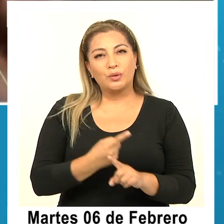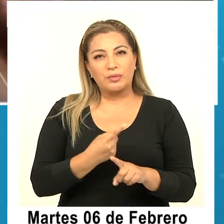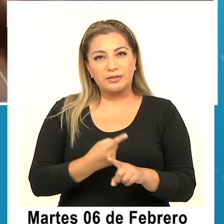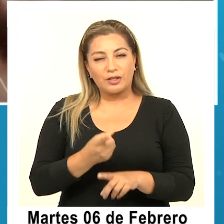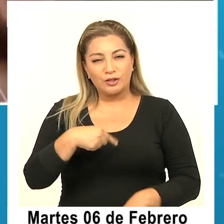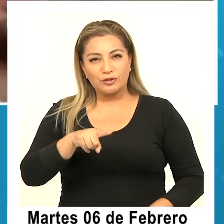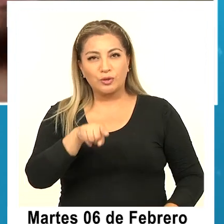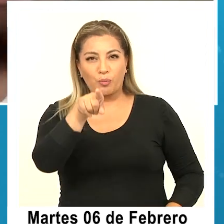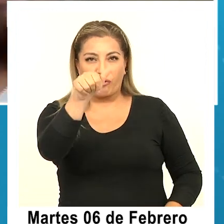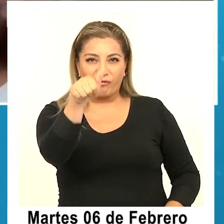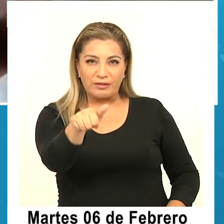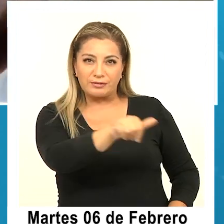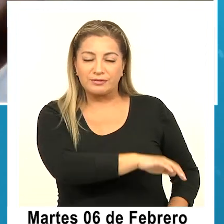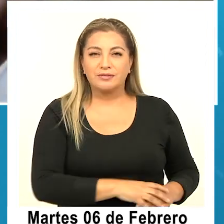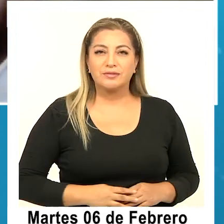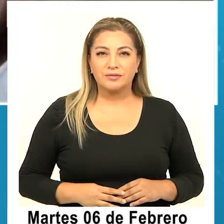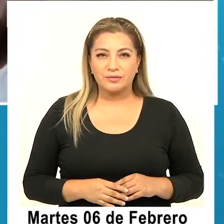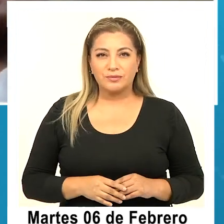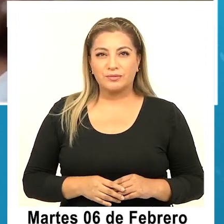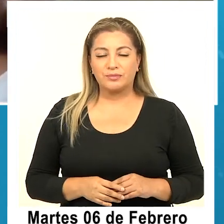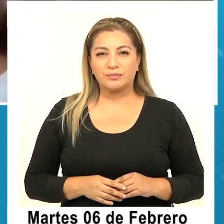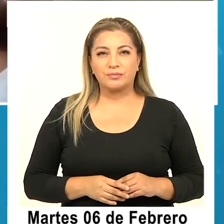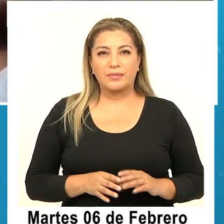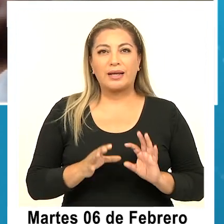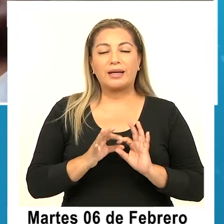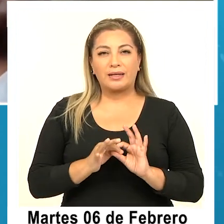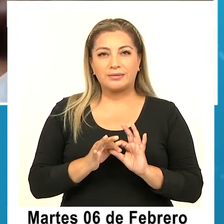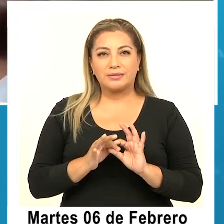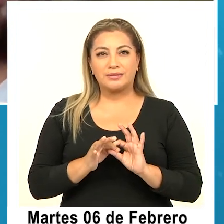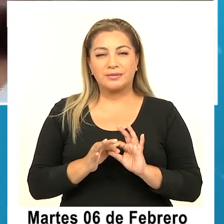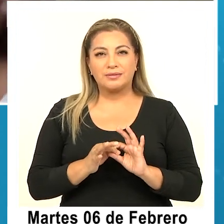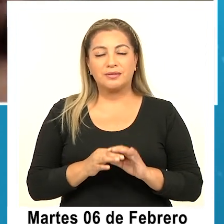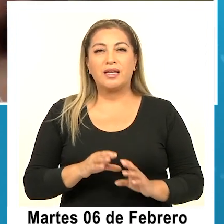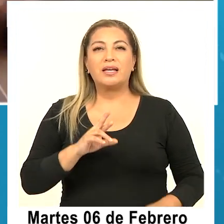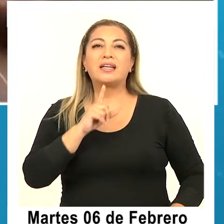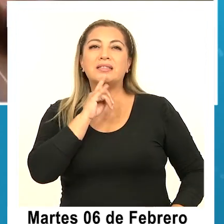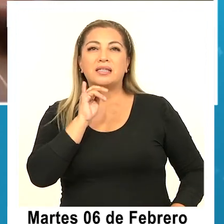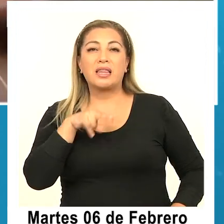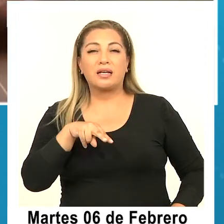con nosotros. Que estés muy bien. Gracias por la Cristian, entrevista. Cristian